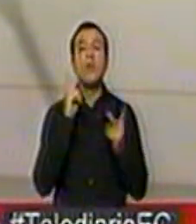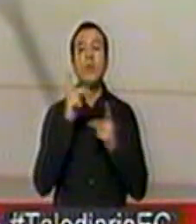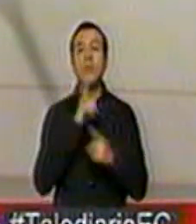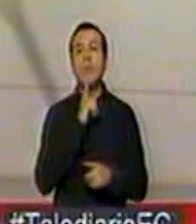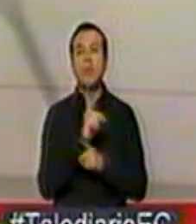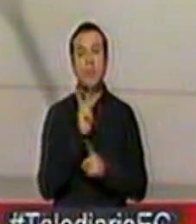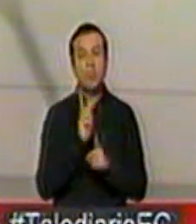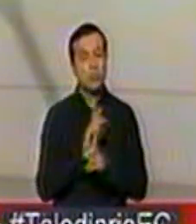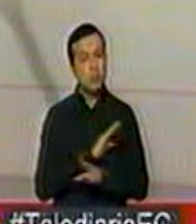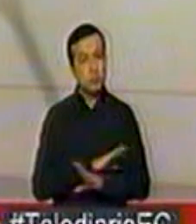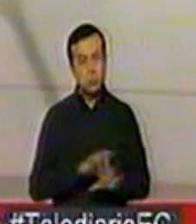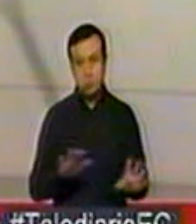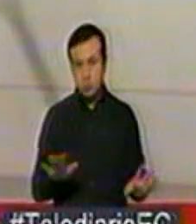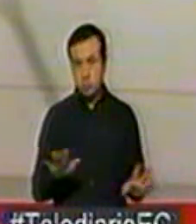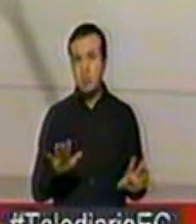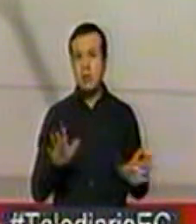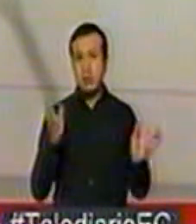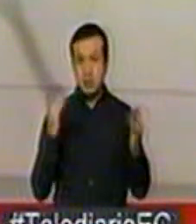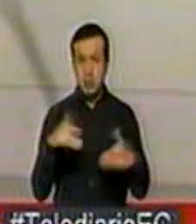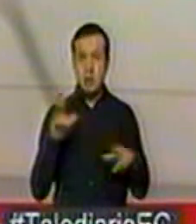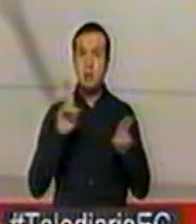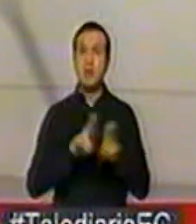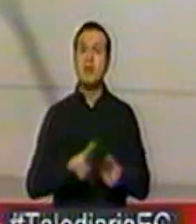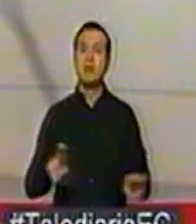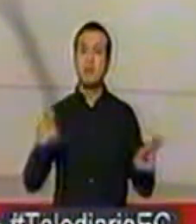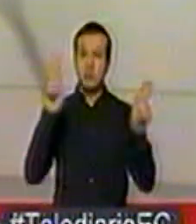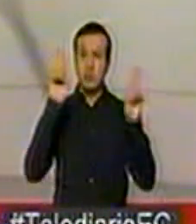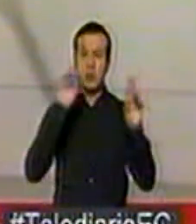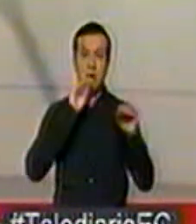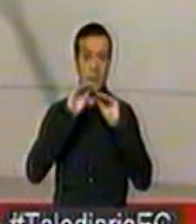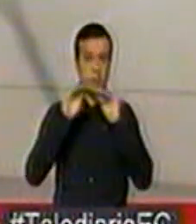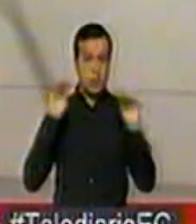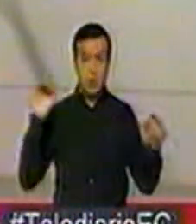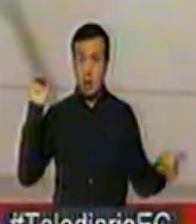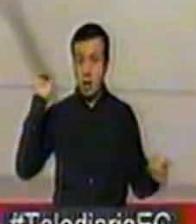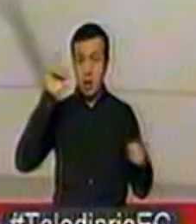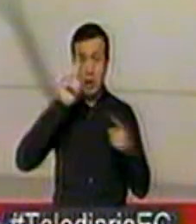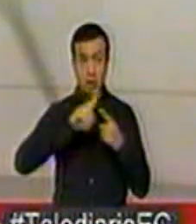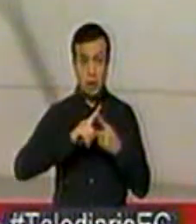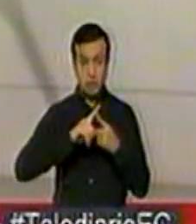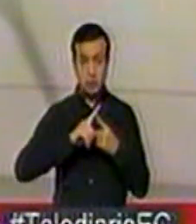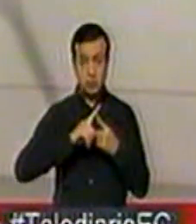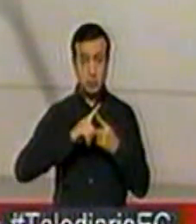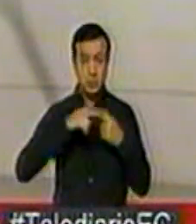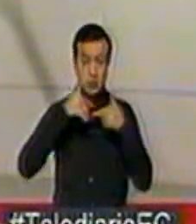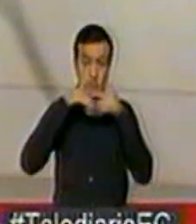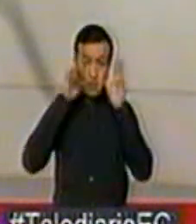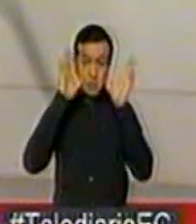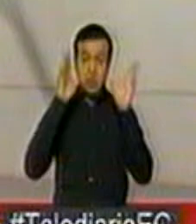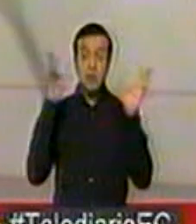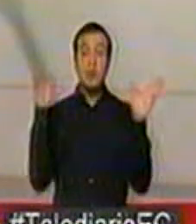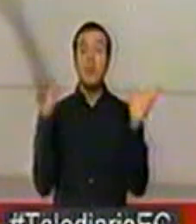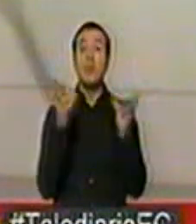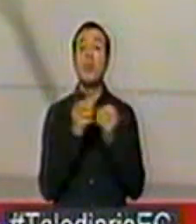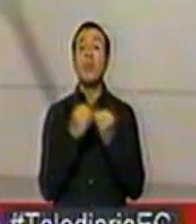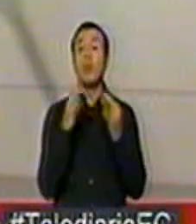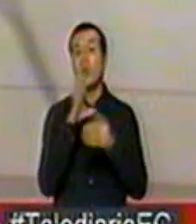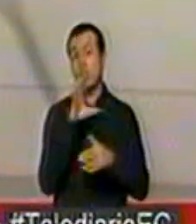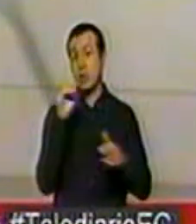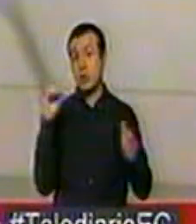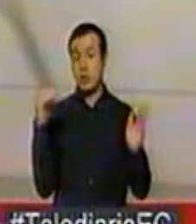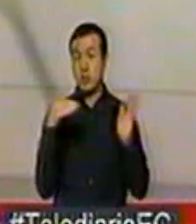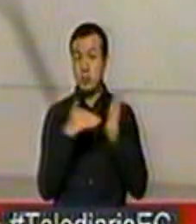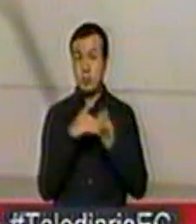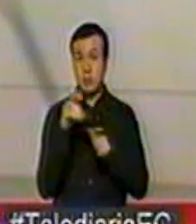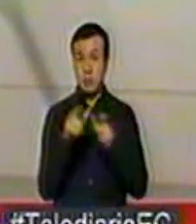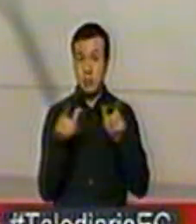proyecciones que hace Naciones Unidas de que hasta finales de año tendríamos alrededor de 500.000 personas